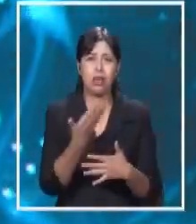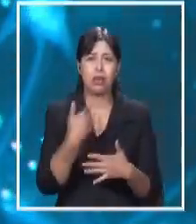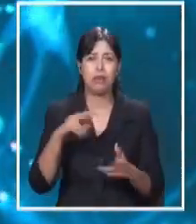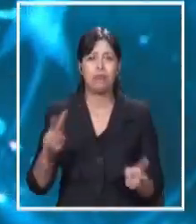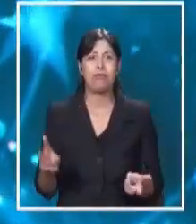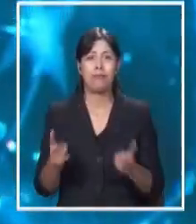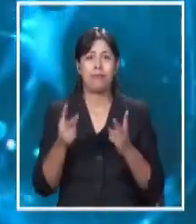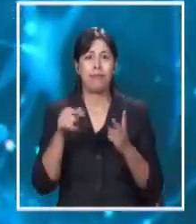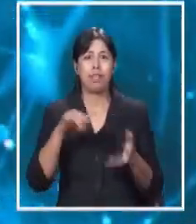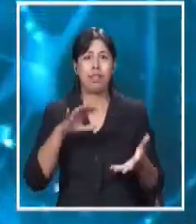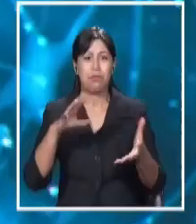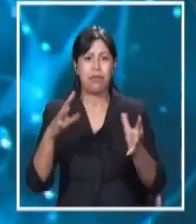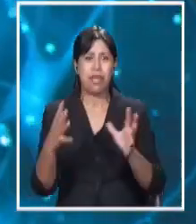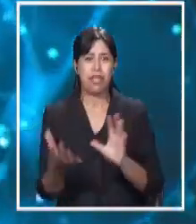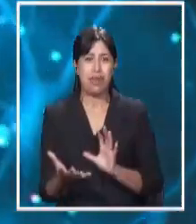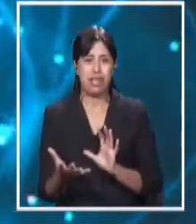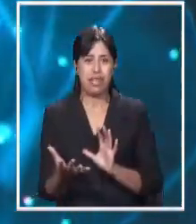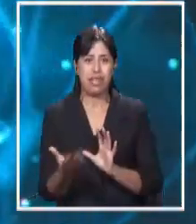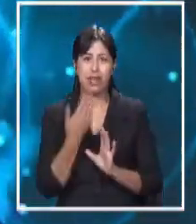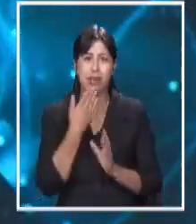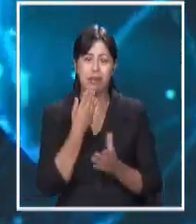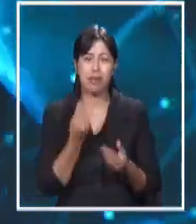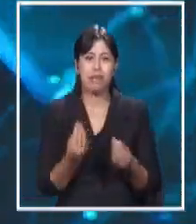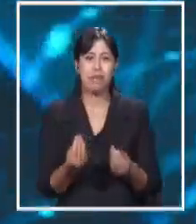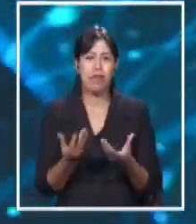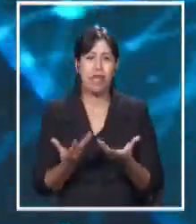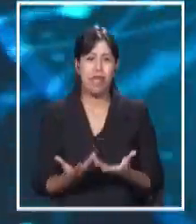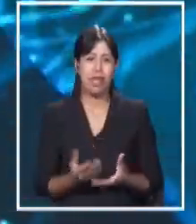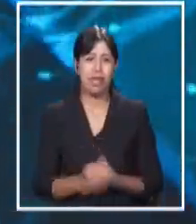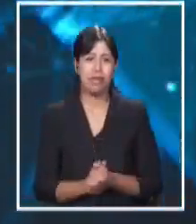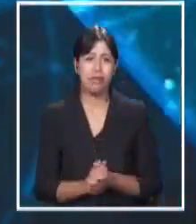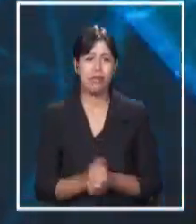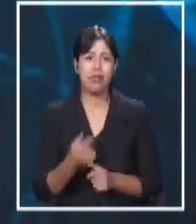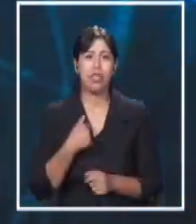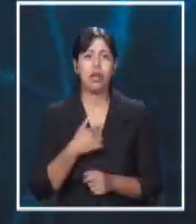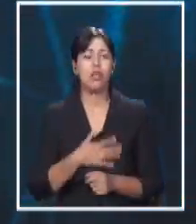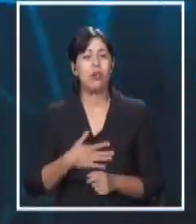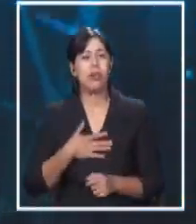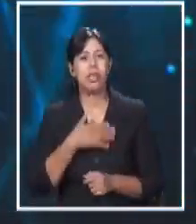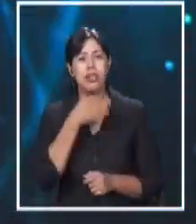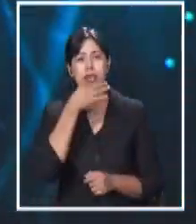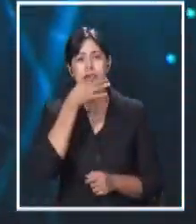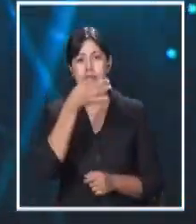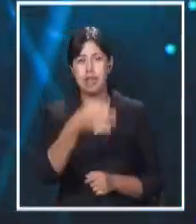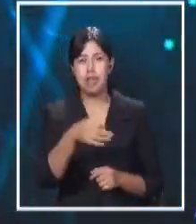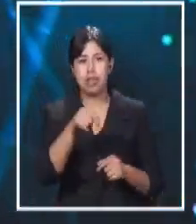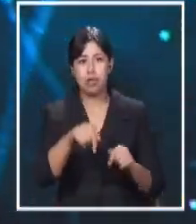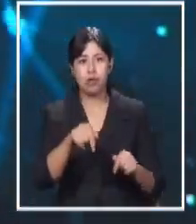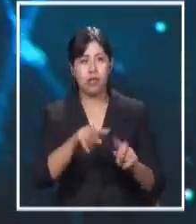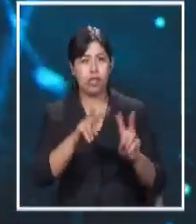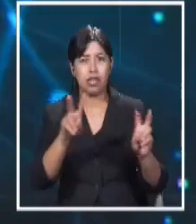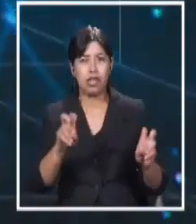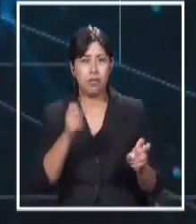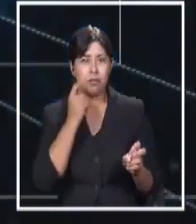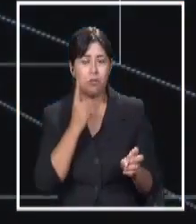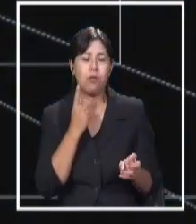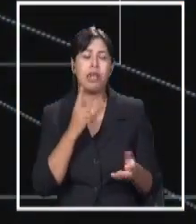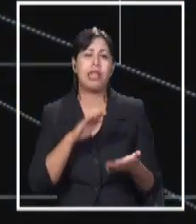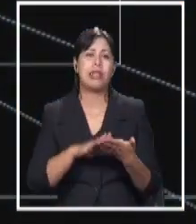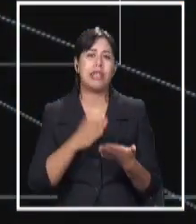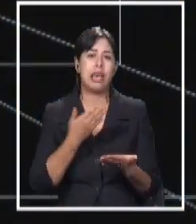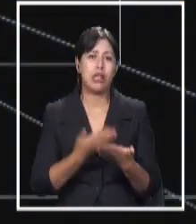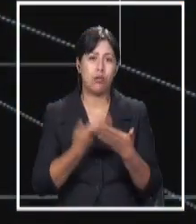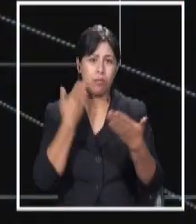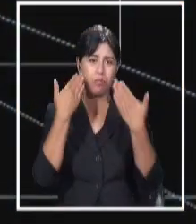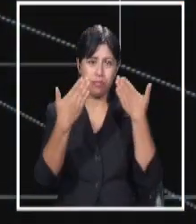en este planeta también, pero también nuestro bienestar. Yo quiero hablar hoy día de salud mental.